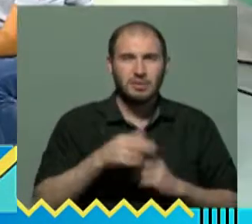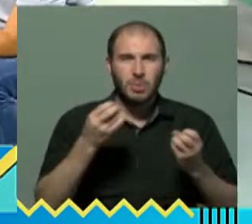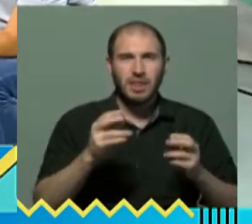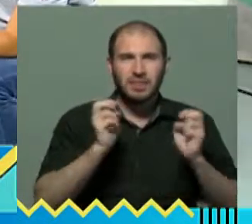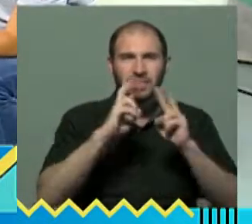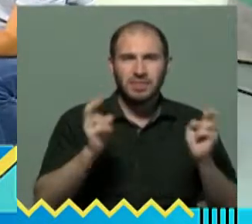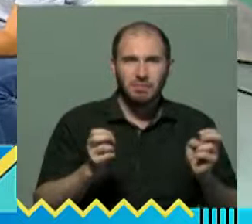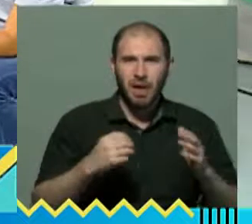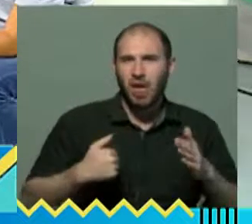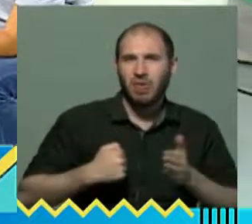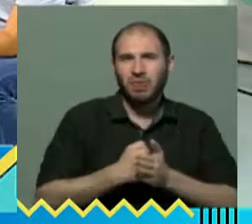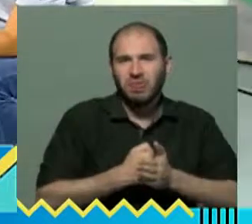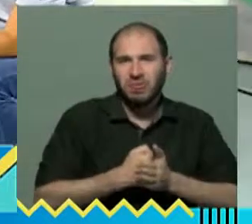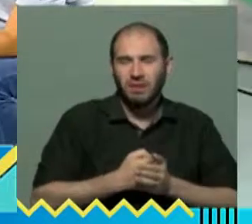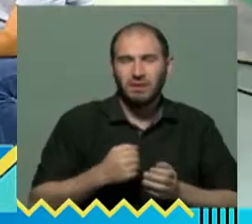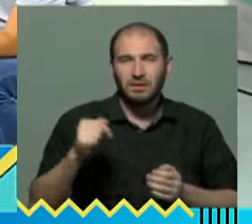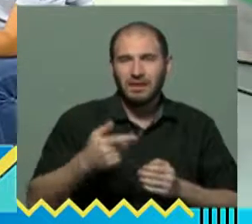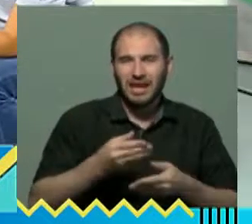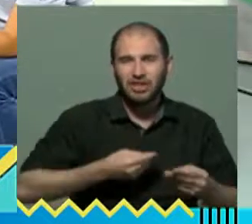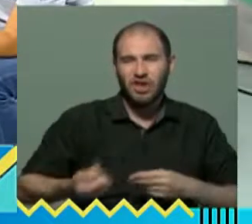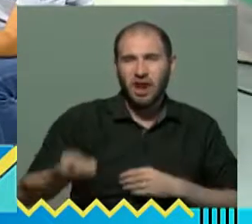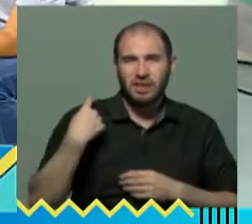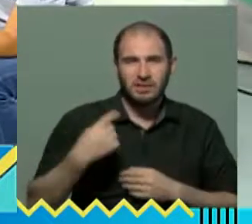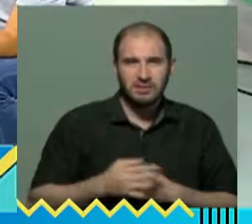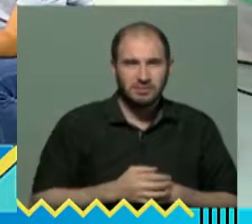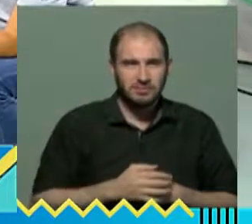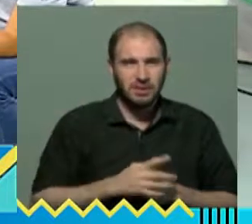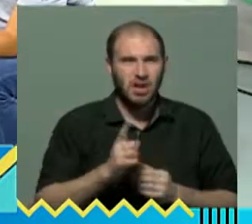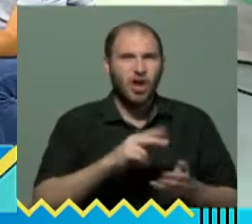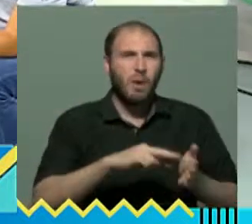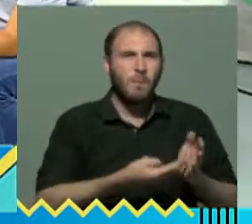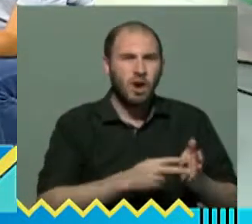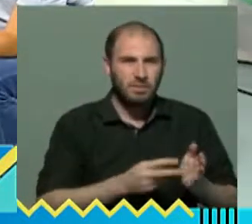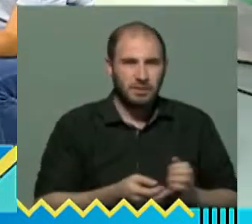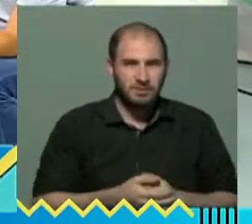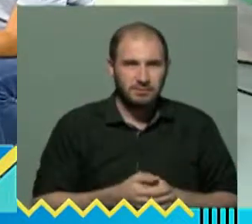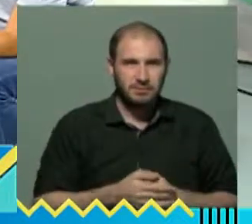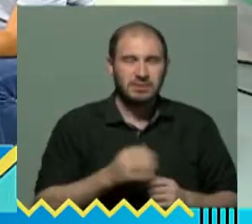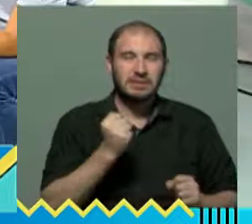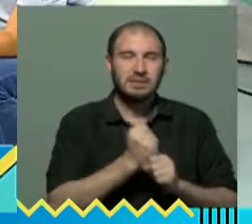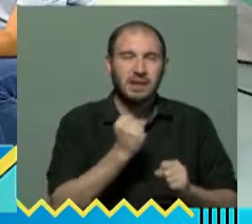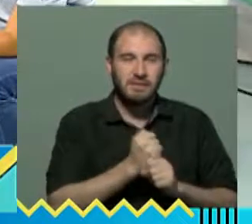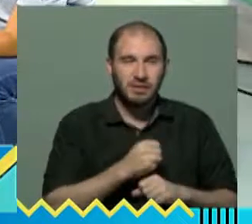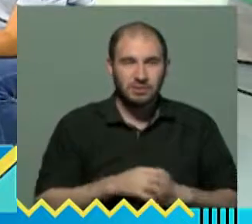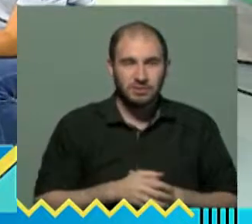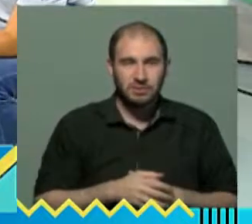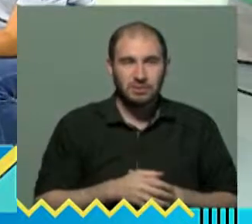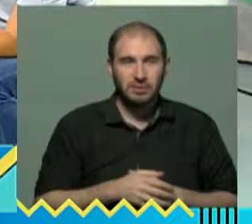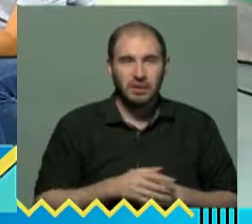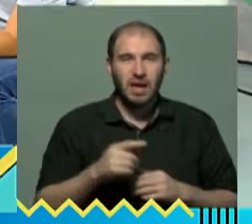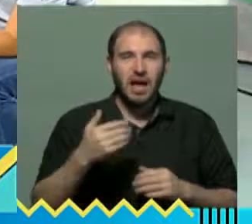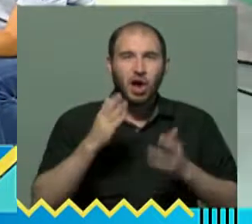cuestiones de que hay un estancamiento de una gestión anterior? No, en realidad el problema del empleo juvenil